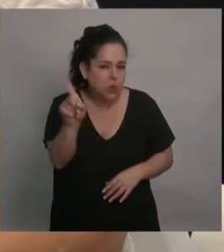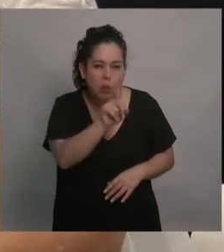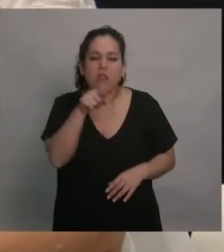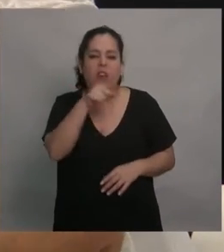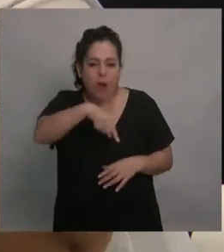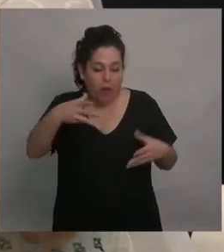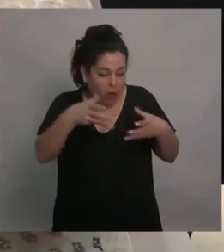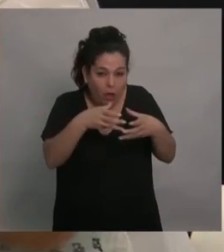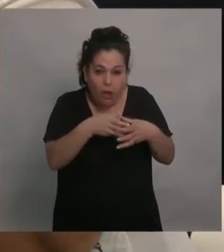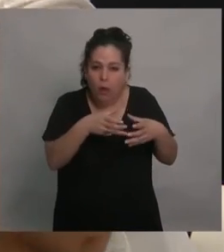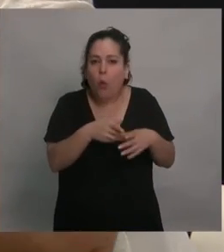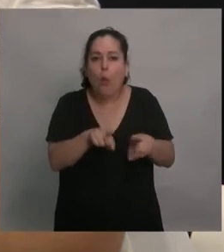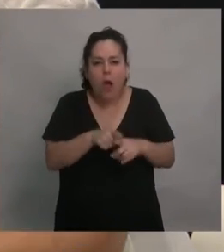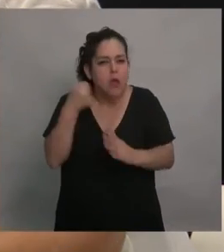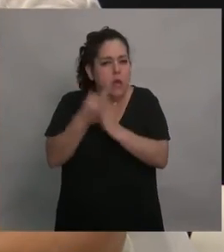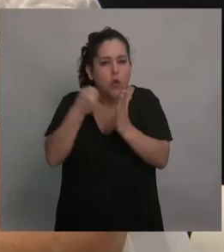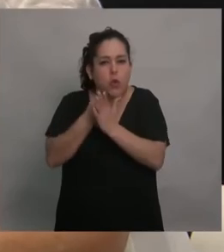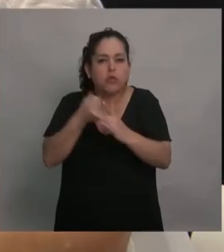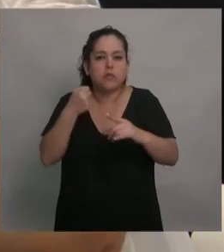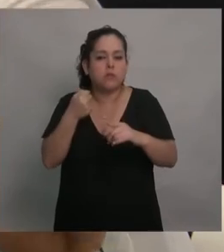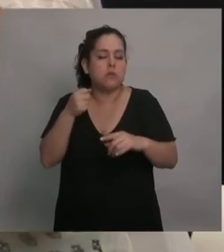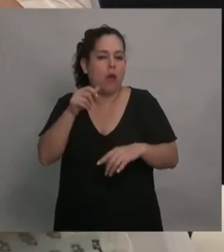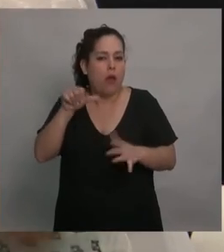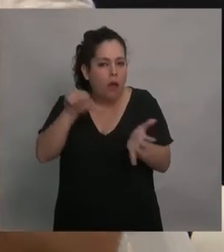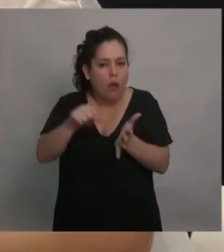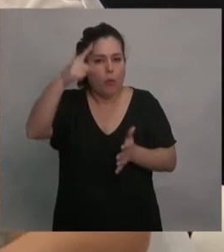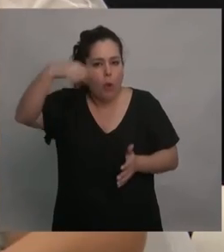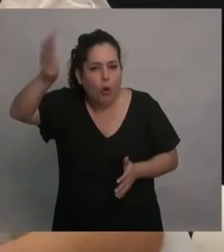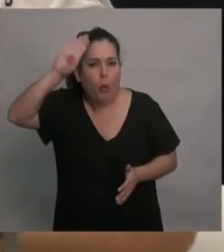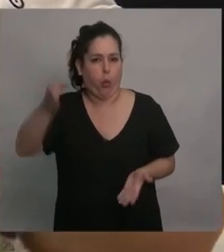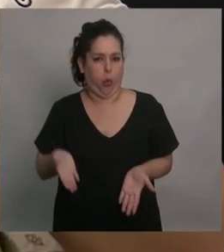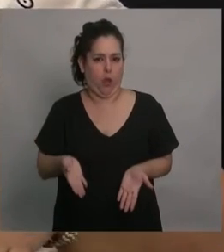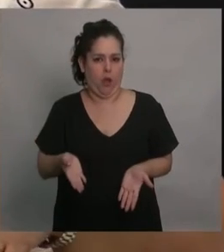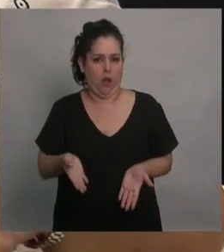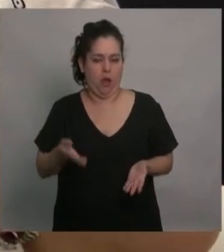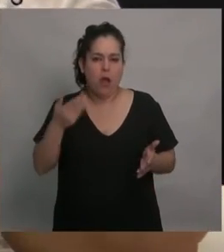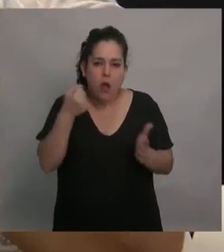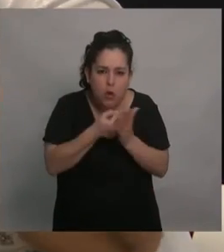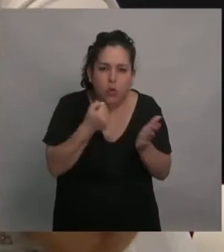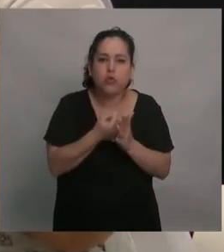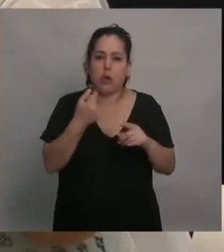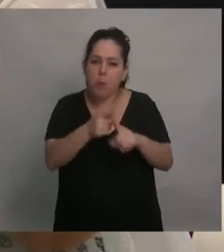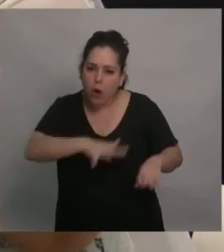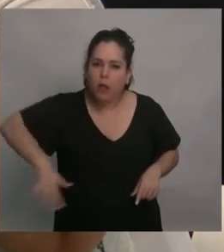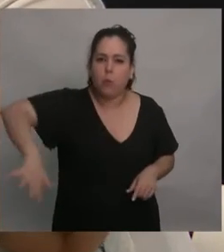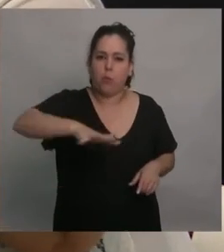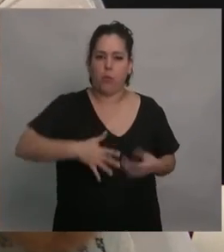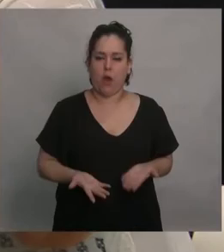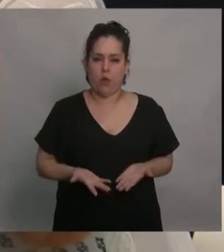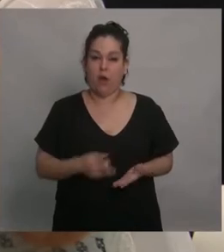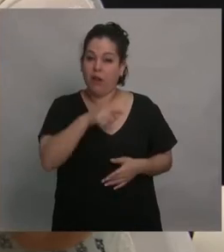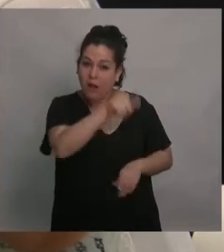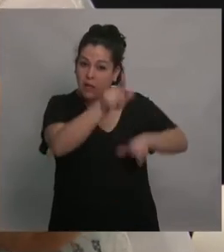la causa de Cuba. Pero a la vez que están luchando por la causa de Cuba, están luchando por las causas de los pueblos. Y son